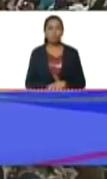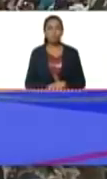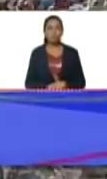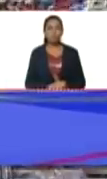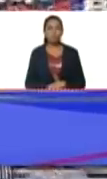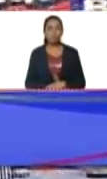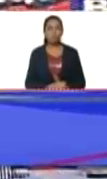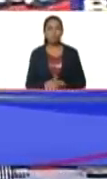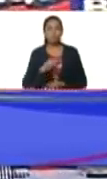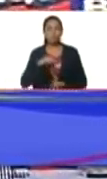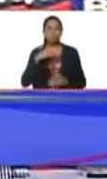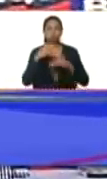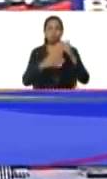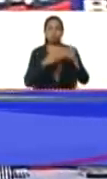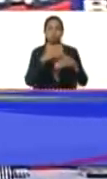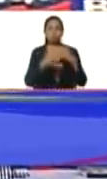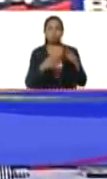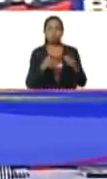Mientras pasa esto,